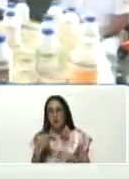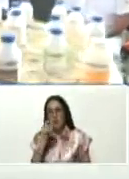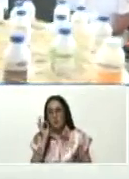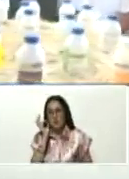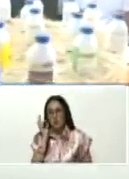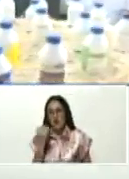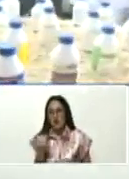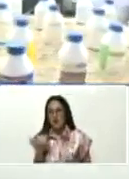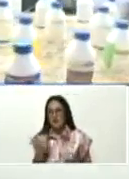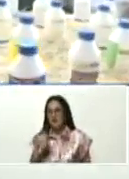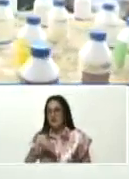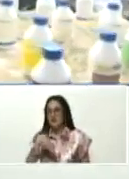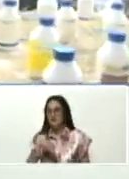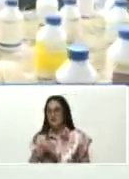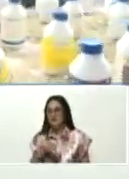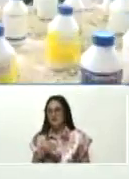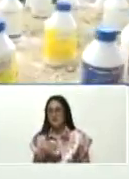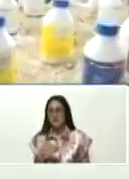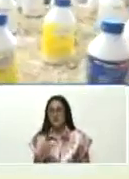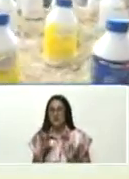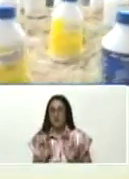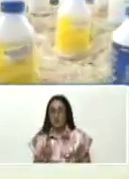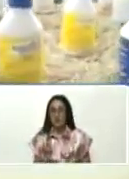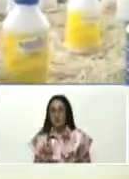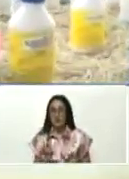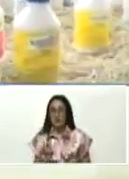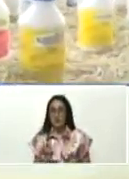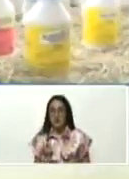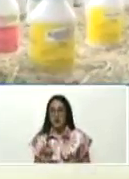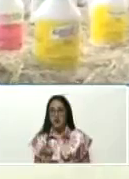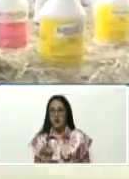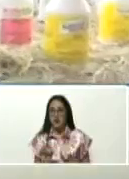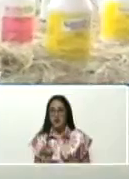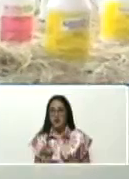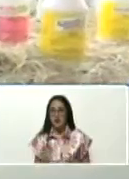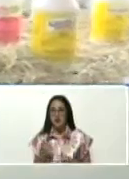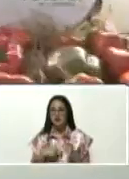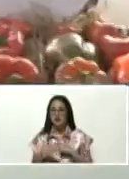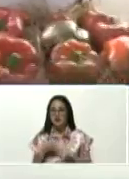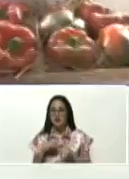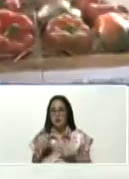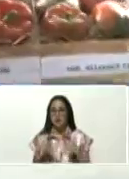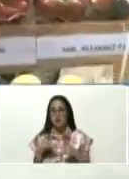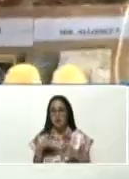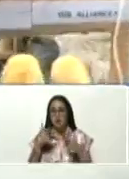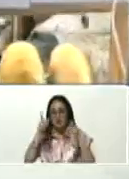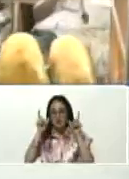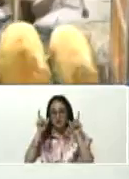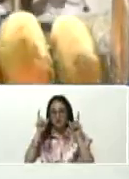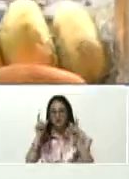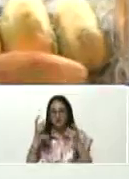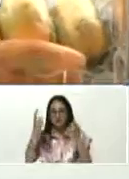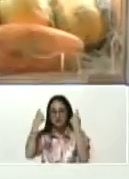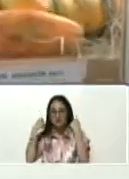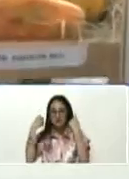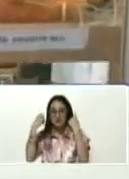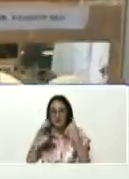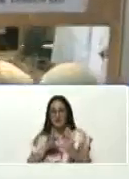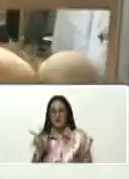que estamos aquí presentes. Formalmente tenemos constituida la Asociación de Productores Caprinos y Ovinos de